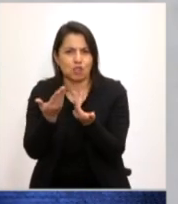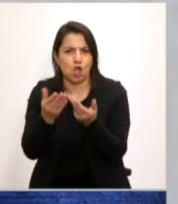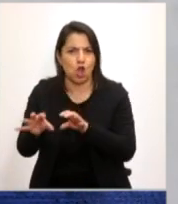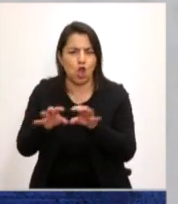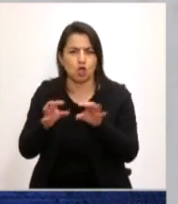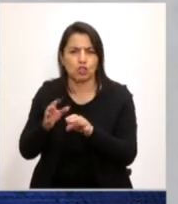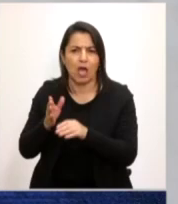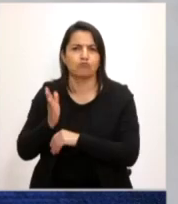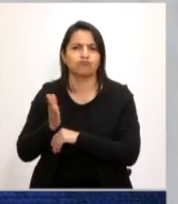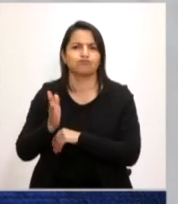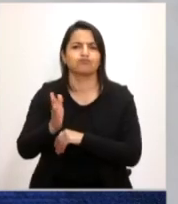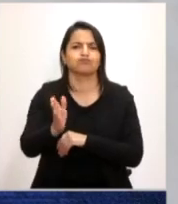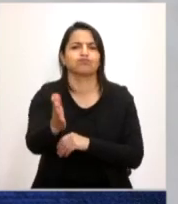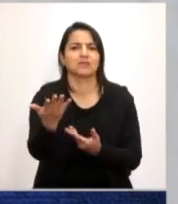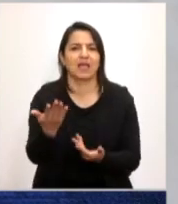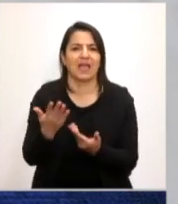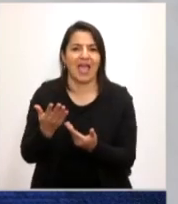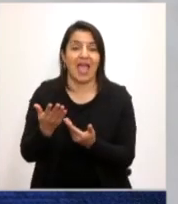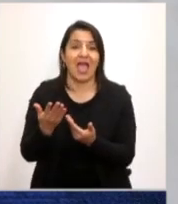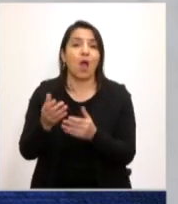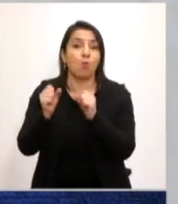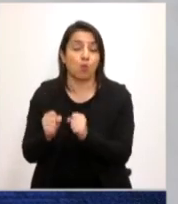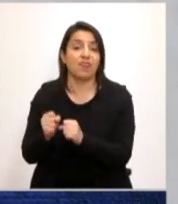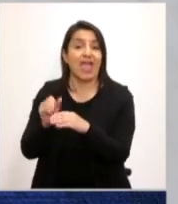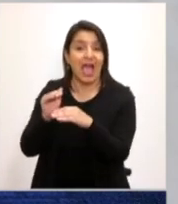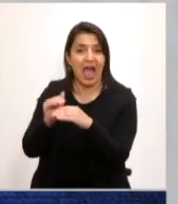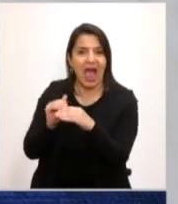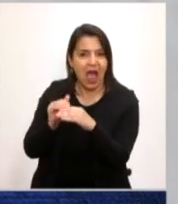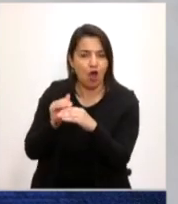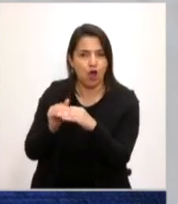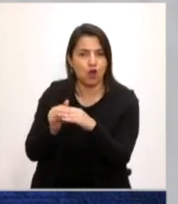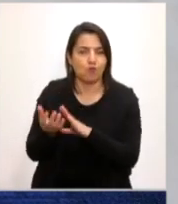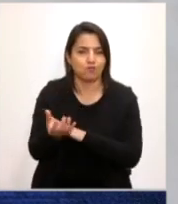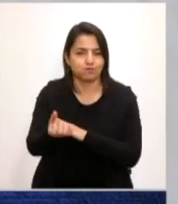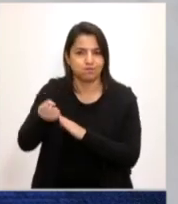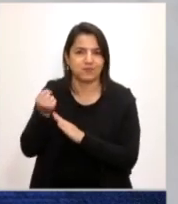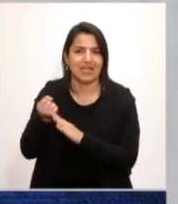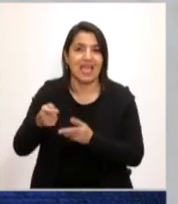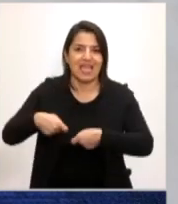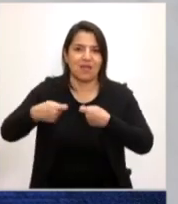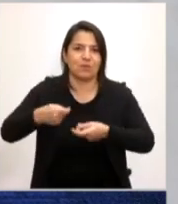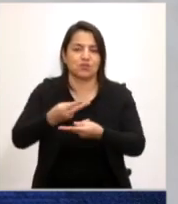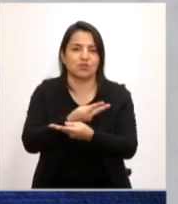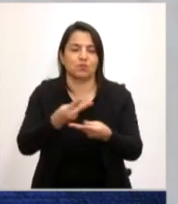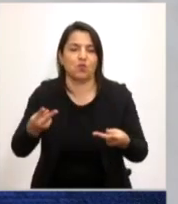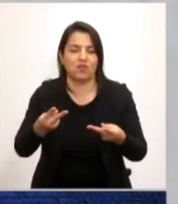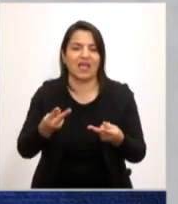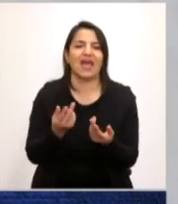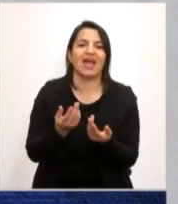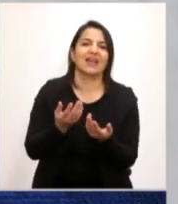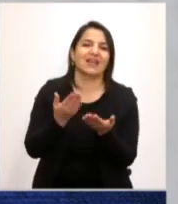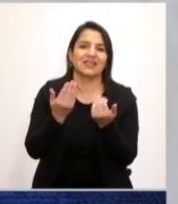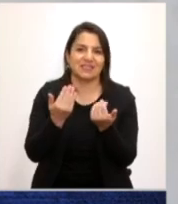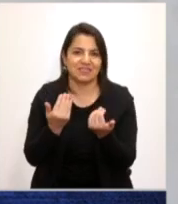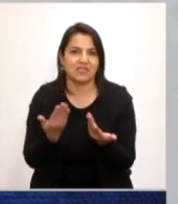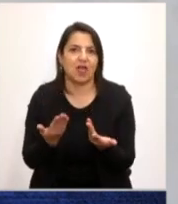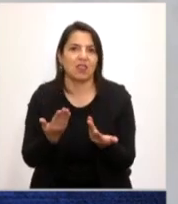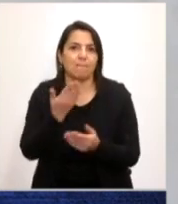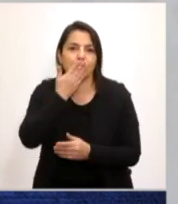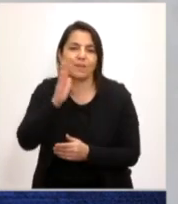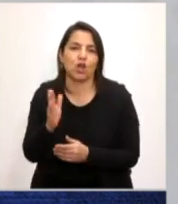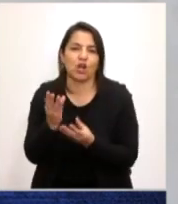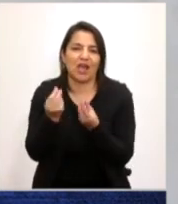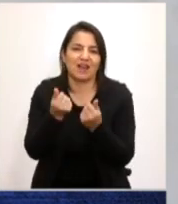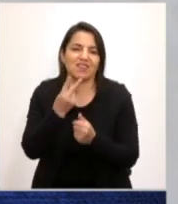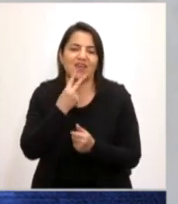acumulación de ahorros para paliar los riesgos imprevistos, de inversiones públicas que beneficien su calidad de vida. En definitiva, de un desarrollo